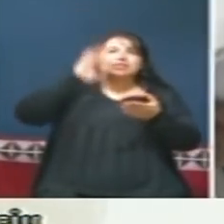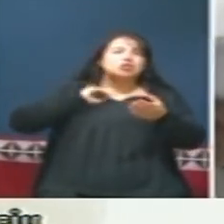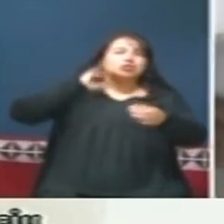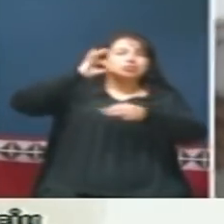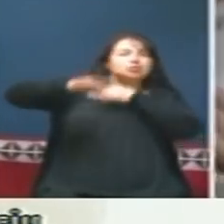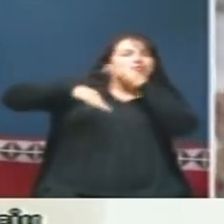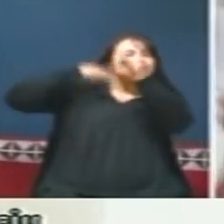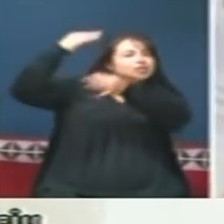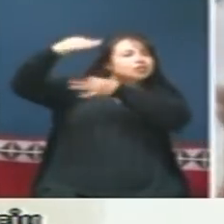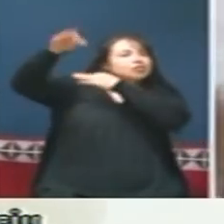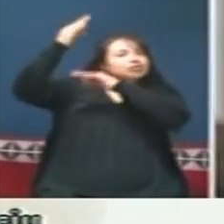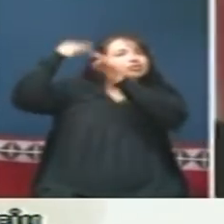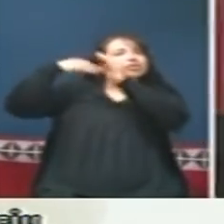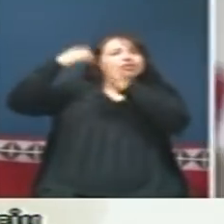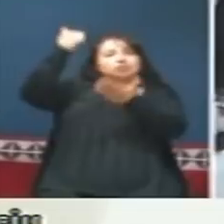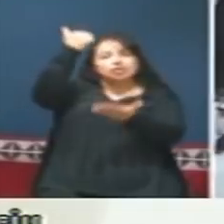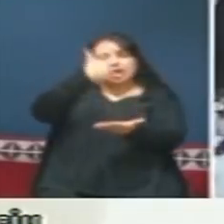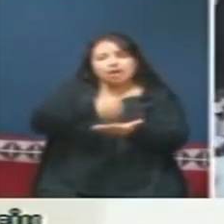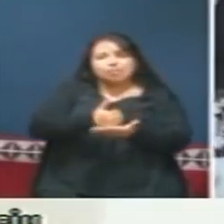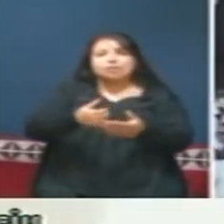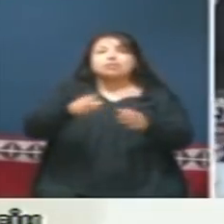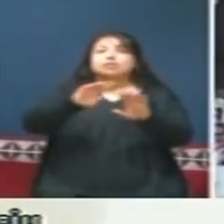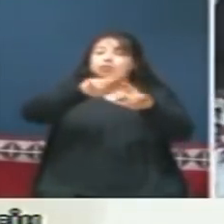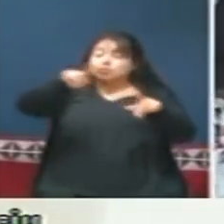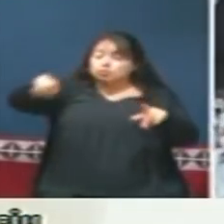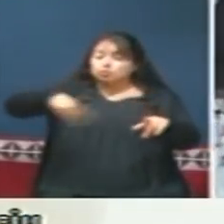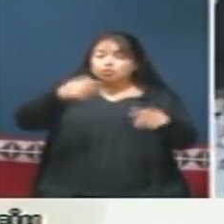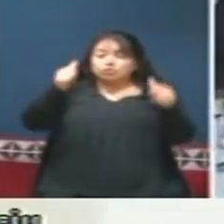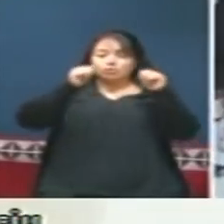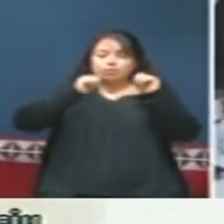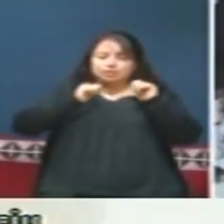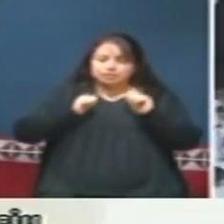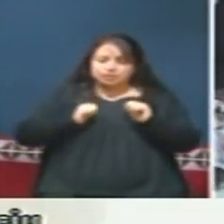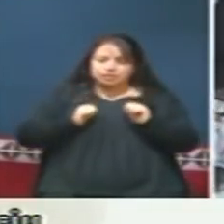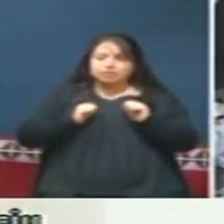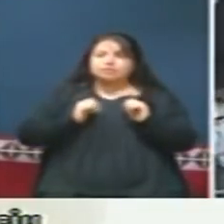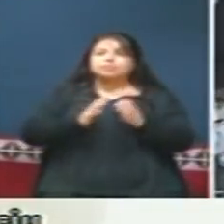los siglos. Amén. Amén. Podemos sentarnos.